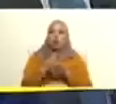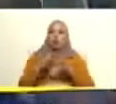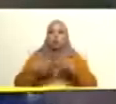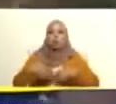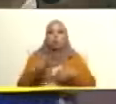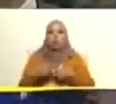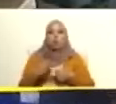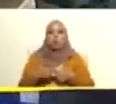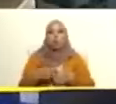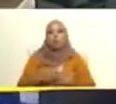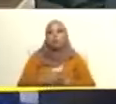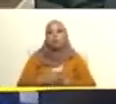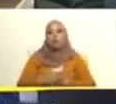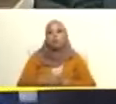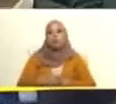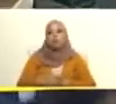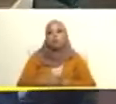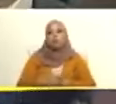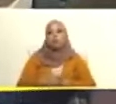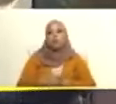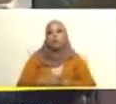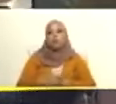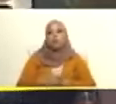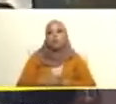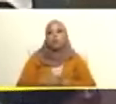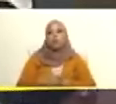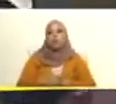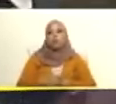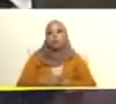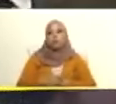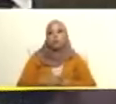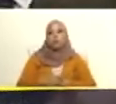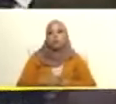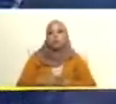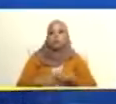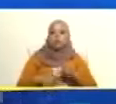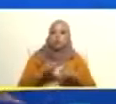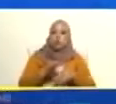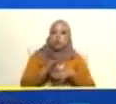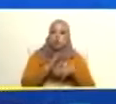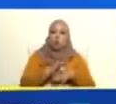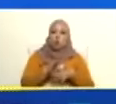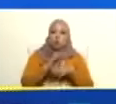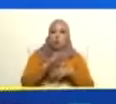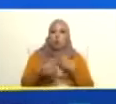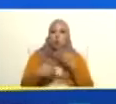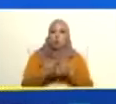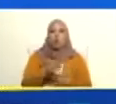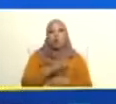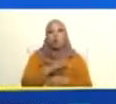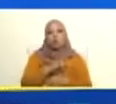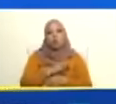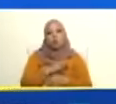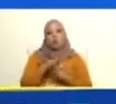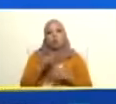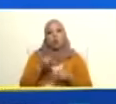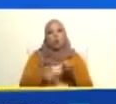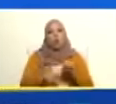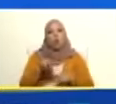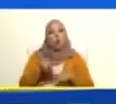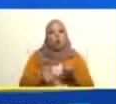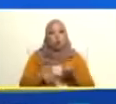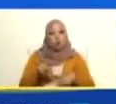para saber qué materias deben ser protegidas, cuáles deben permitirse, qué productos deben